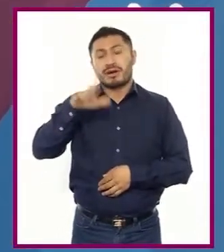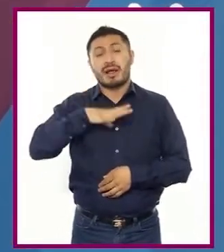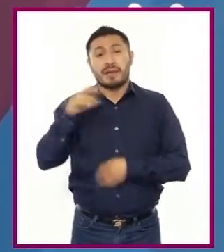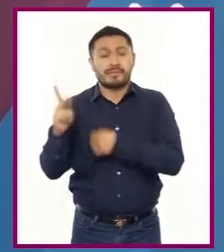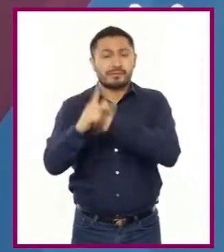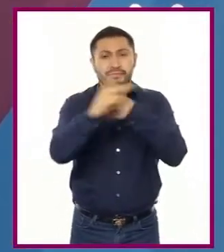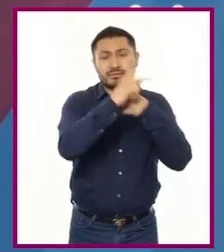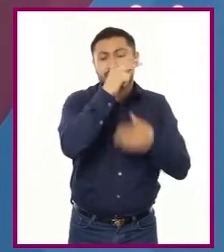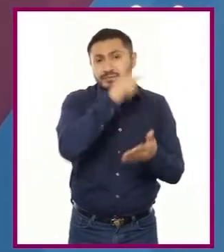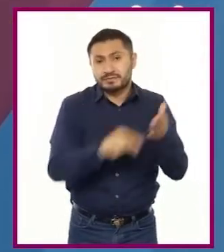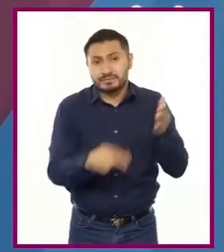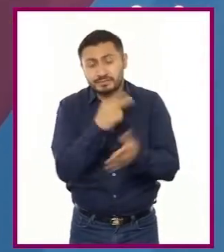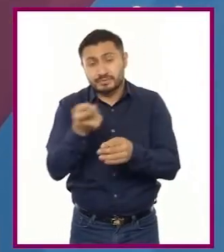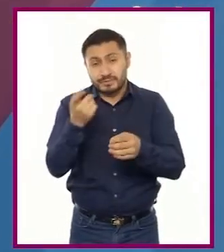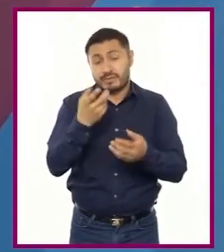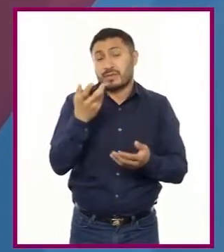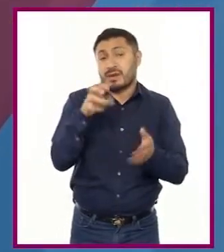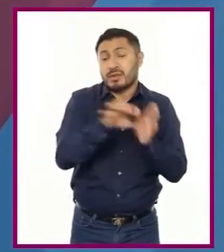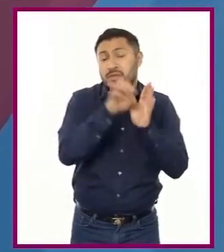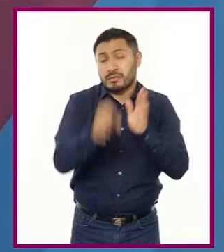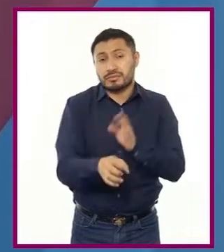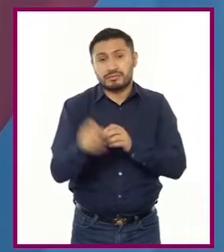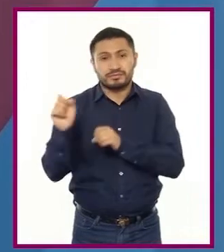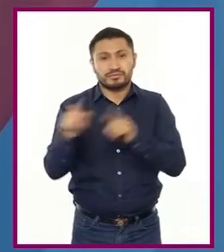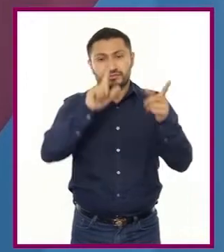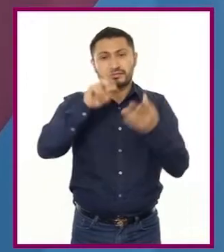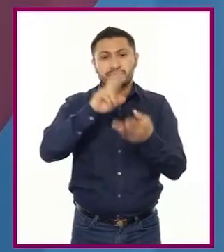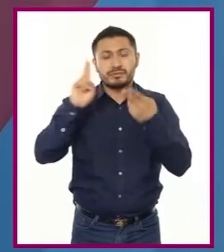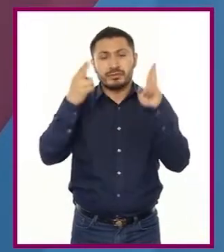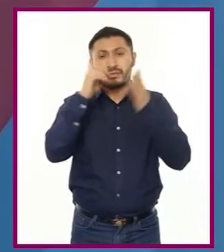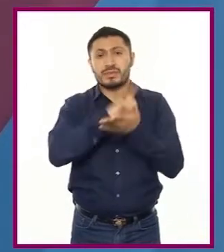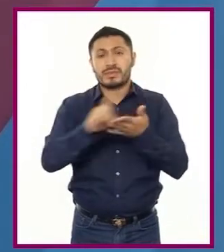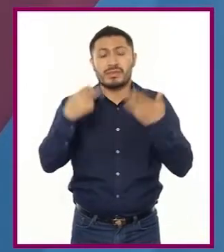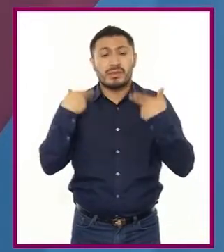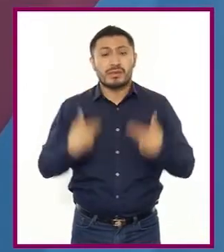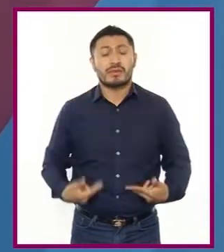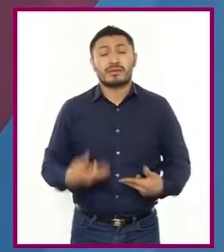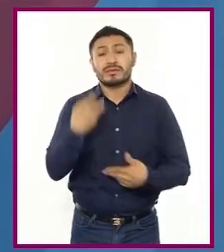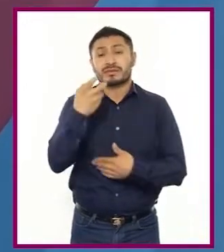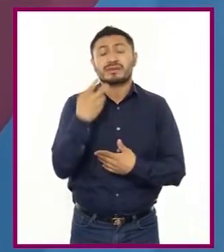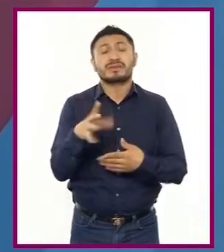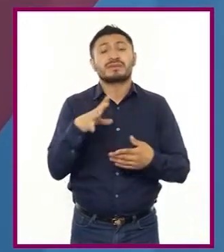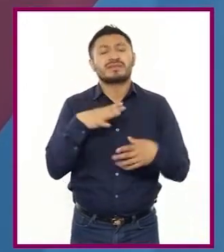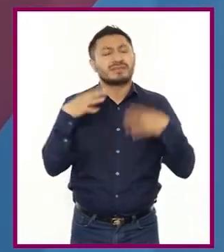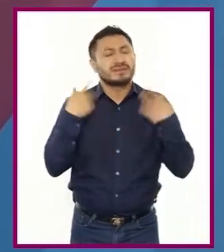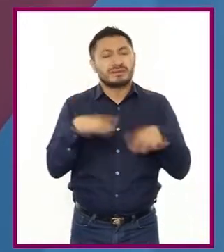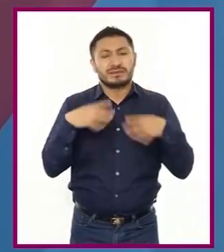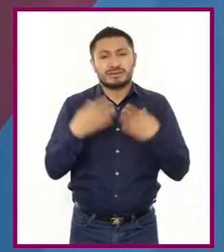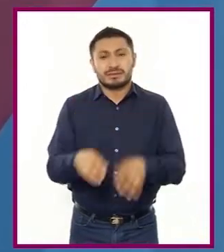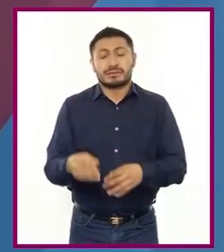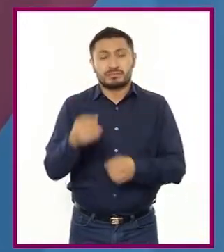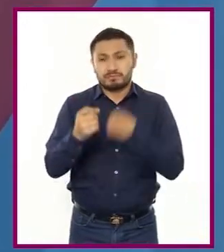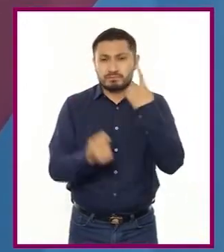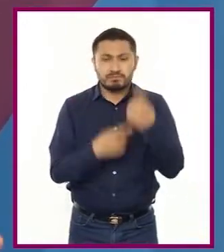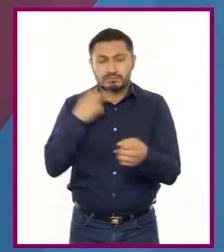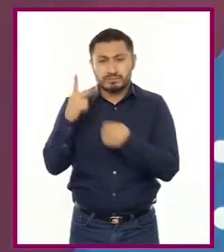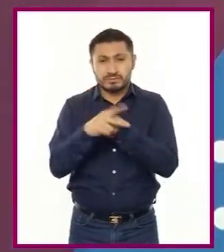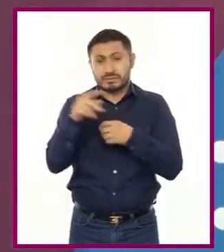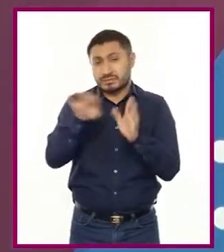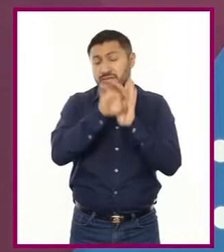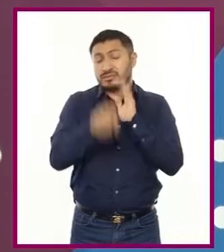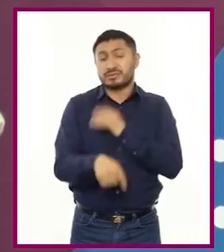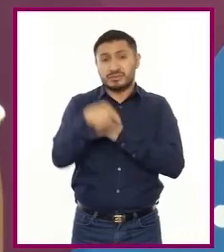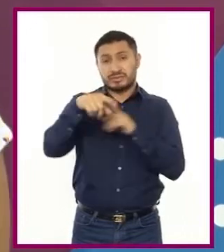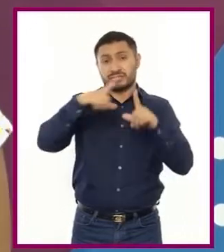países firmantes, por ejemplo, de la Declaración Universal de los Derechos Humanos, ha llevado a que algunos países como